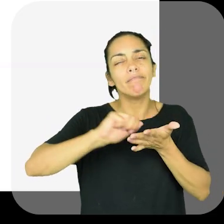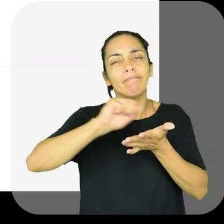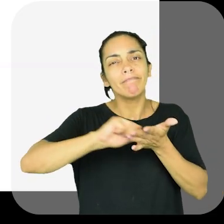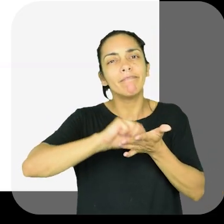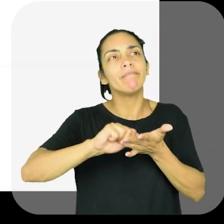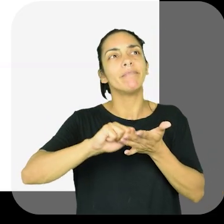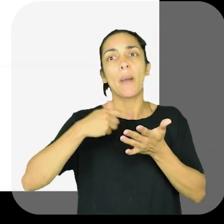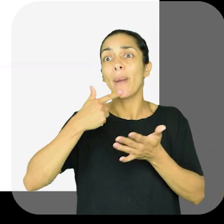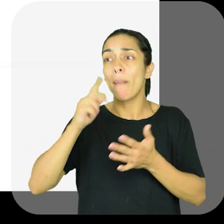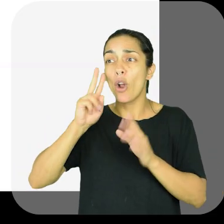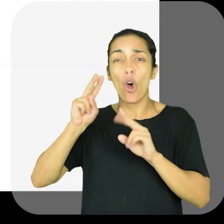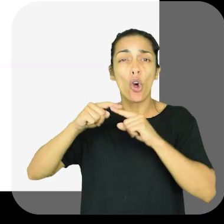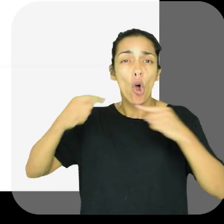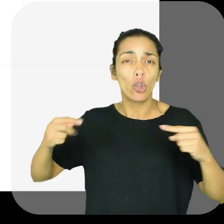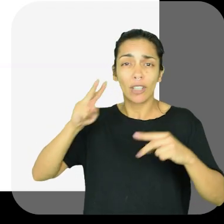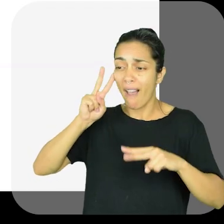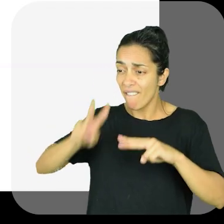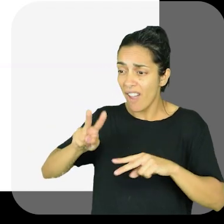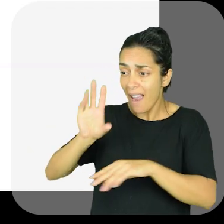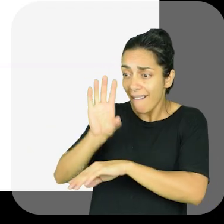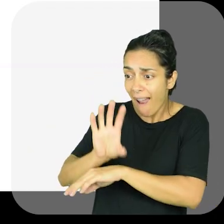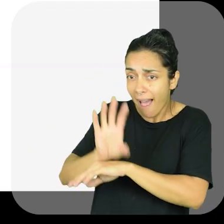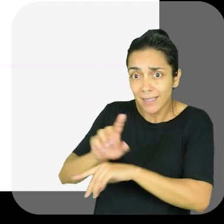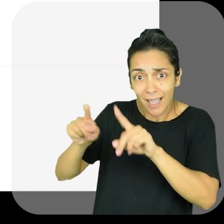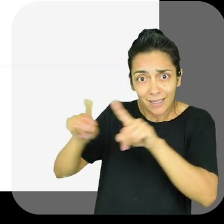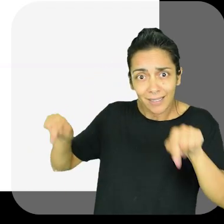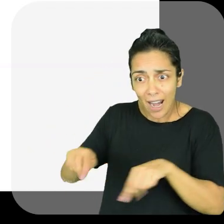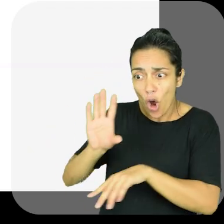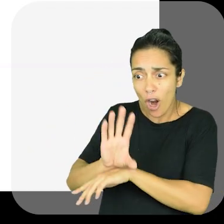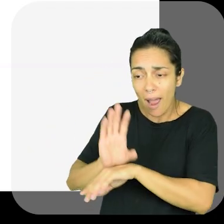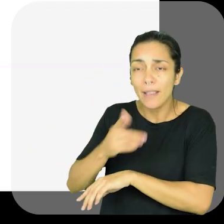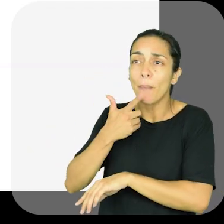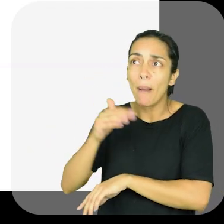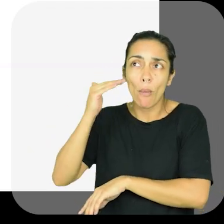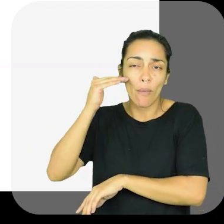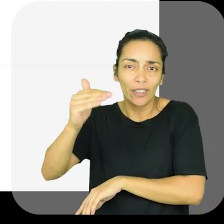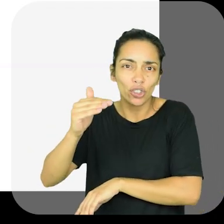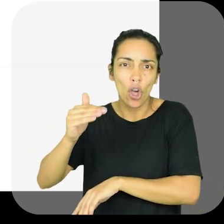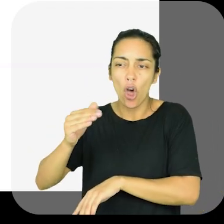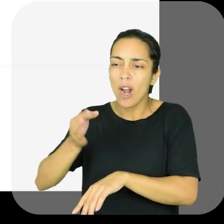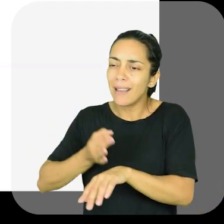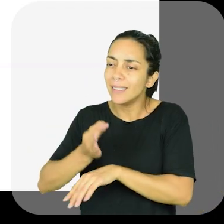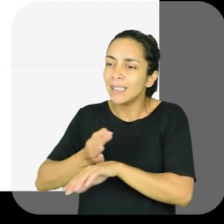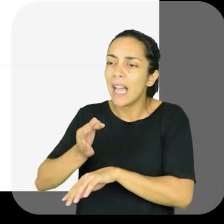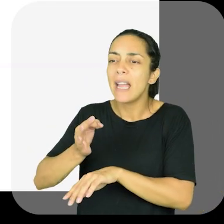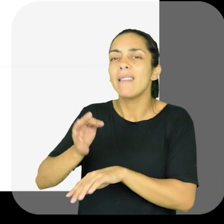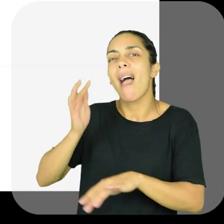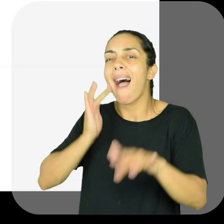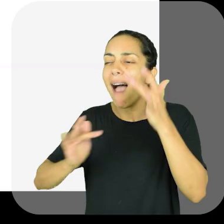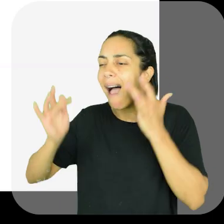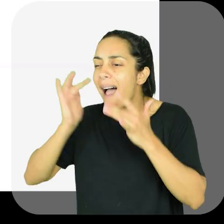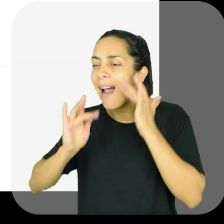eso que sucede en el aula, cuando un maestro quiere enseñar por medio del arte, es un proceso que crea